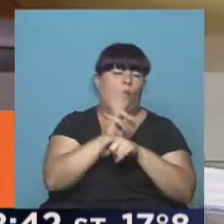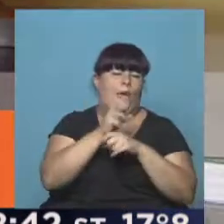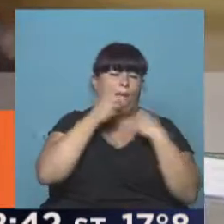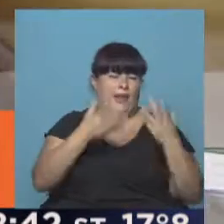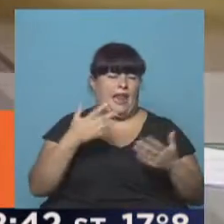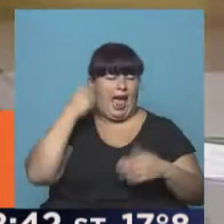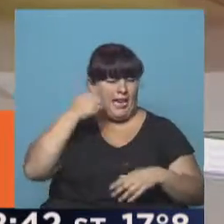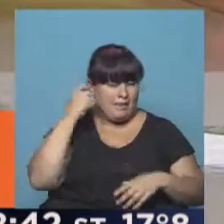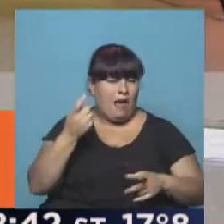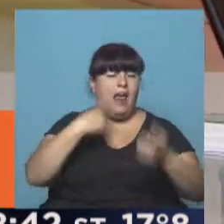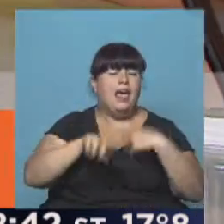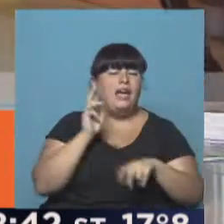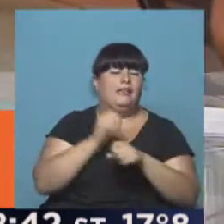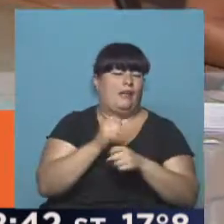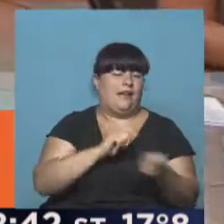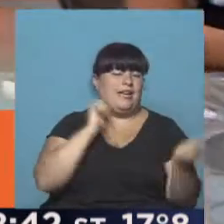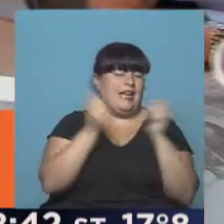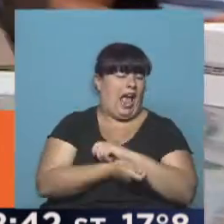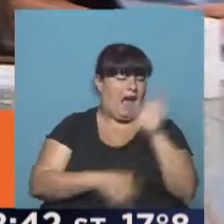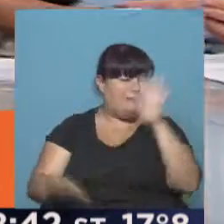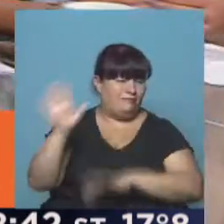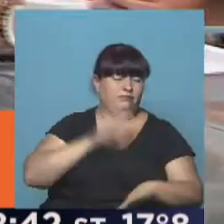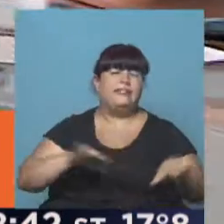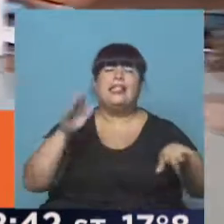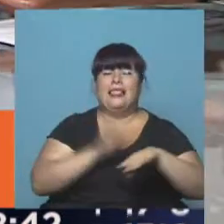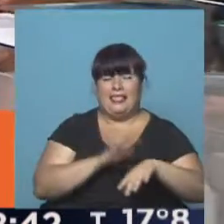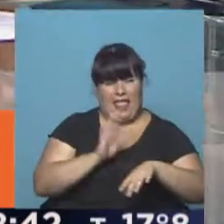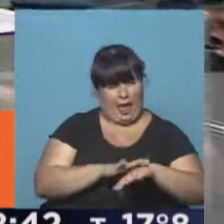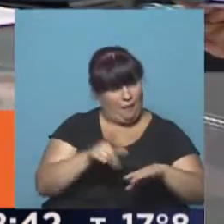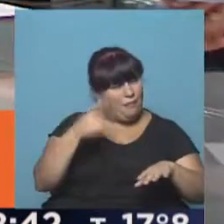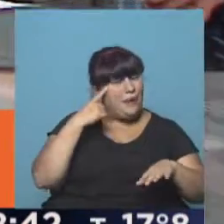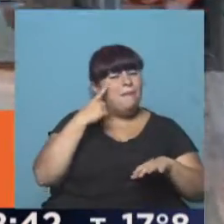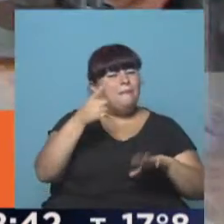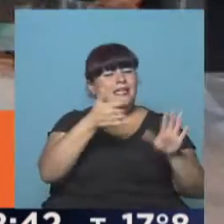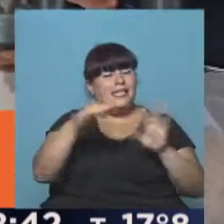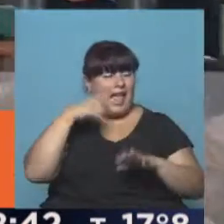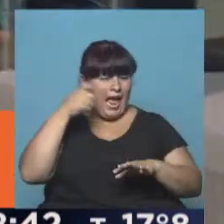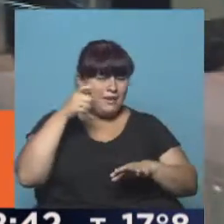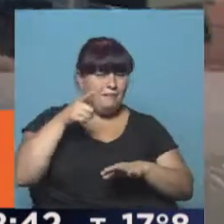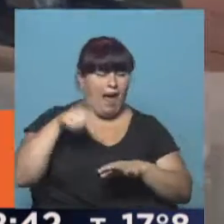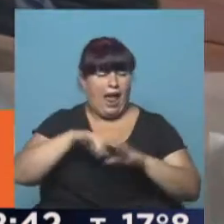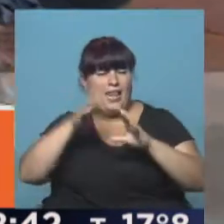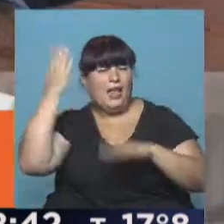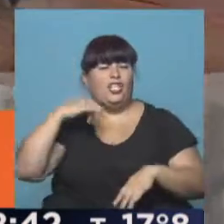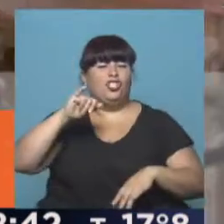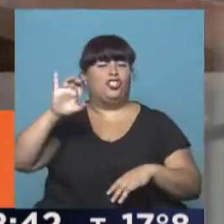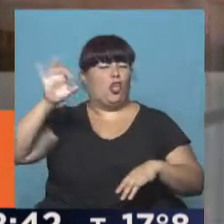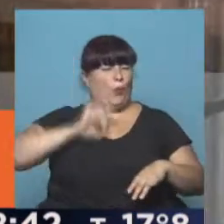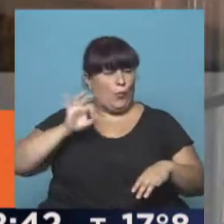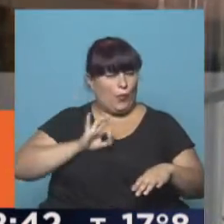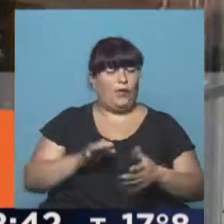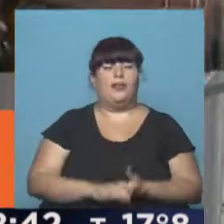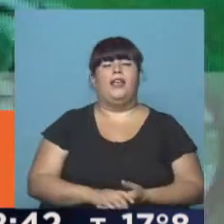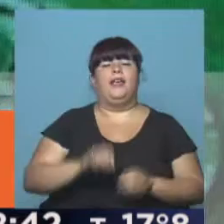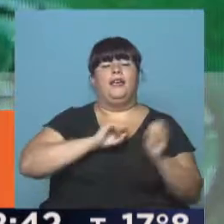bienestar animal mientras hacemos esta transformación que va a tomar tiempo y 1.600 animales en el antiguo zoológico se